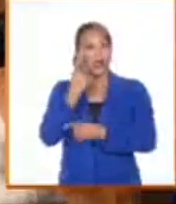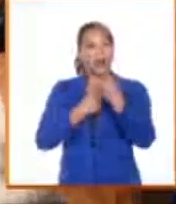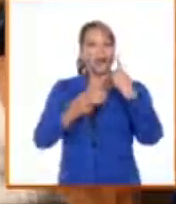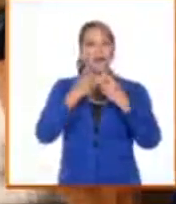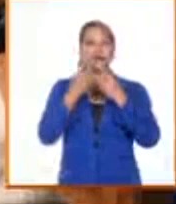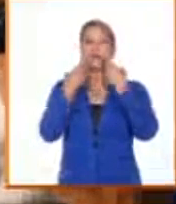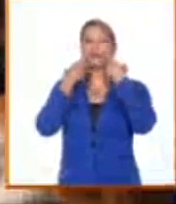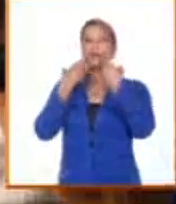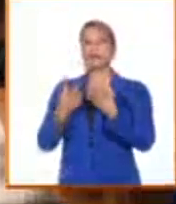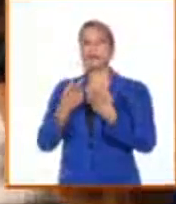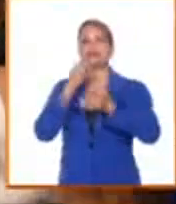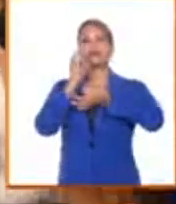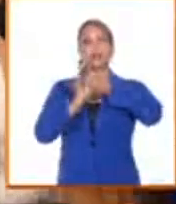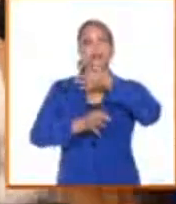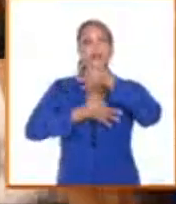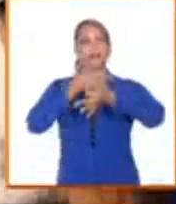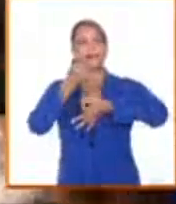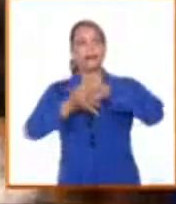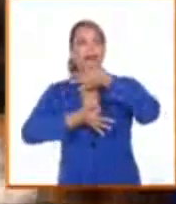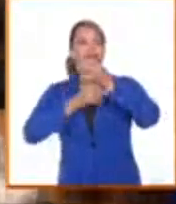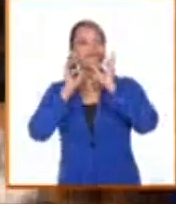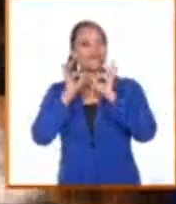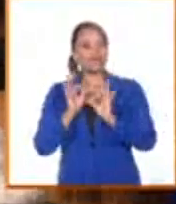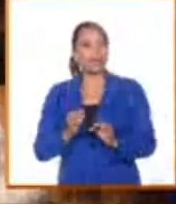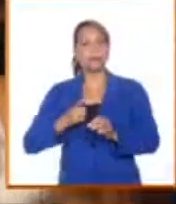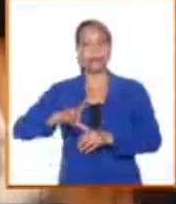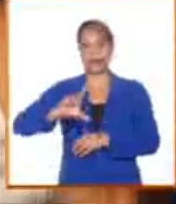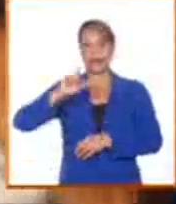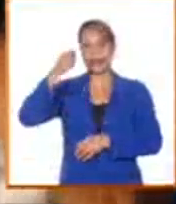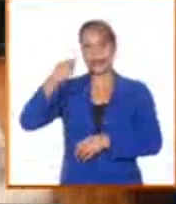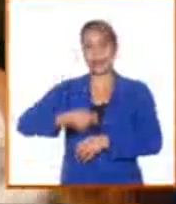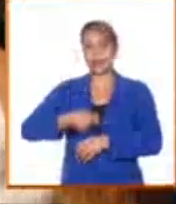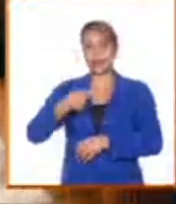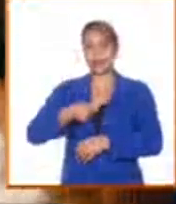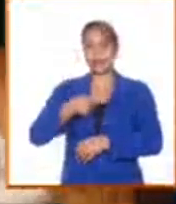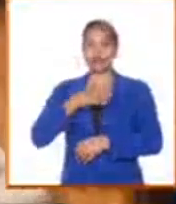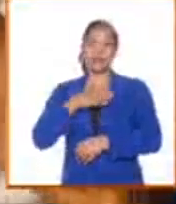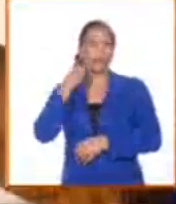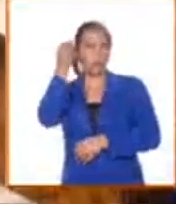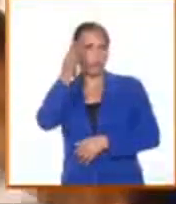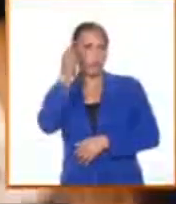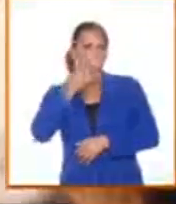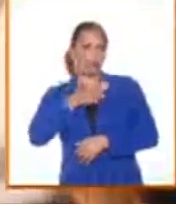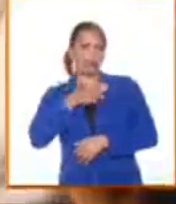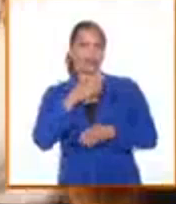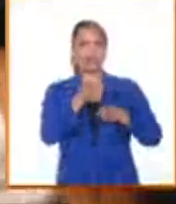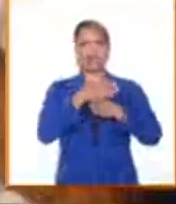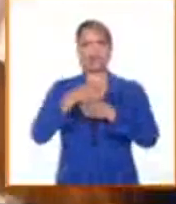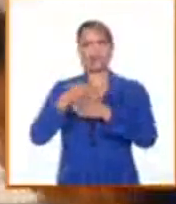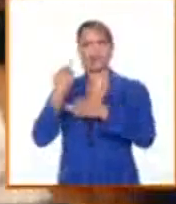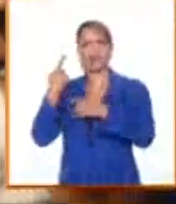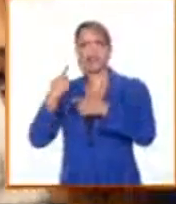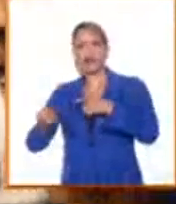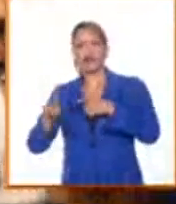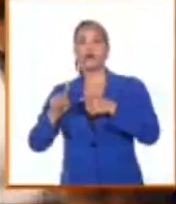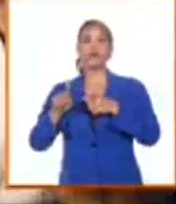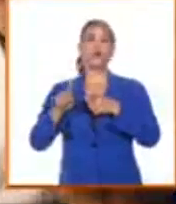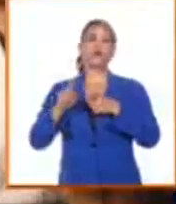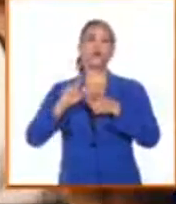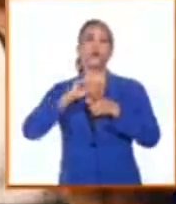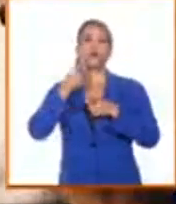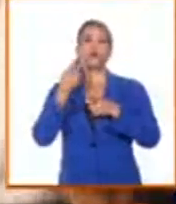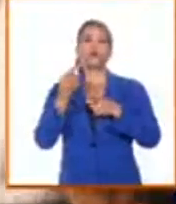que yo siempre he destacado de esta ley, que desde mi punto de vista lo diferencia sustancialmente de cualquier